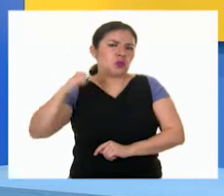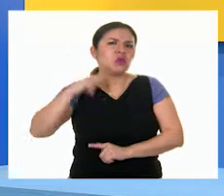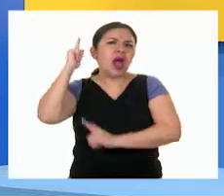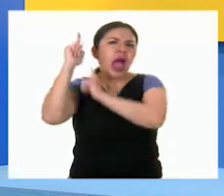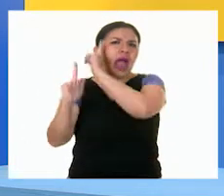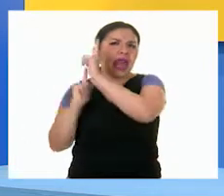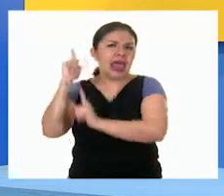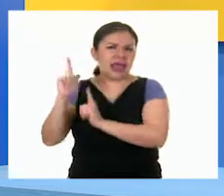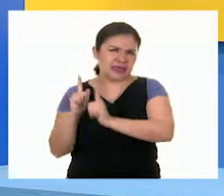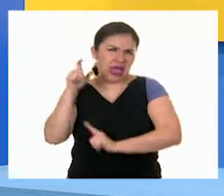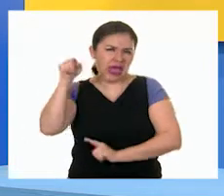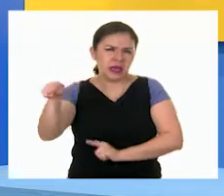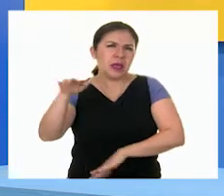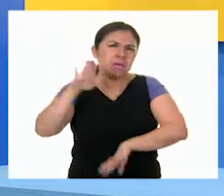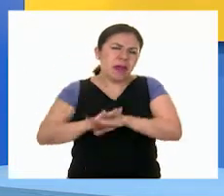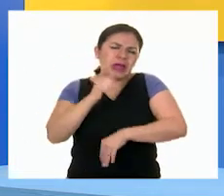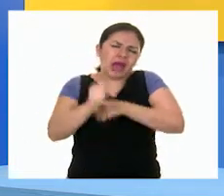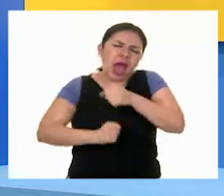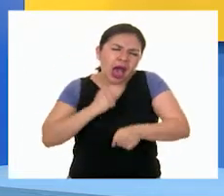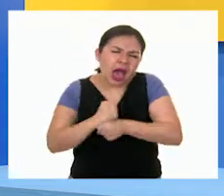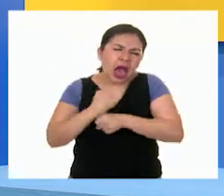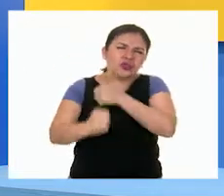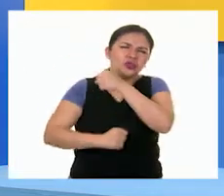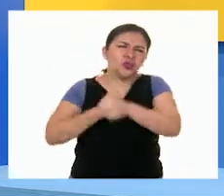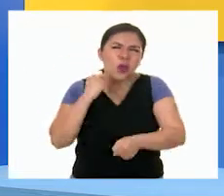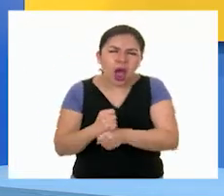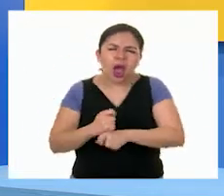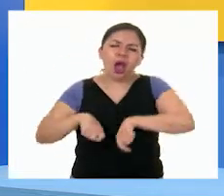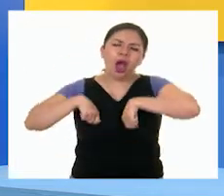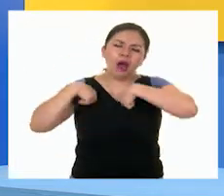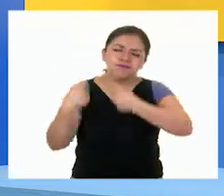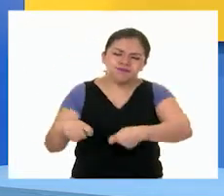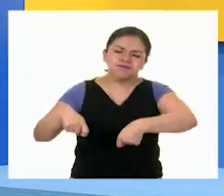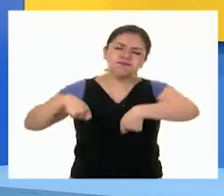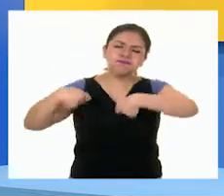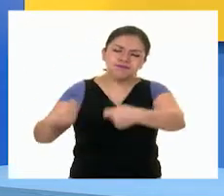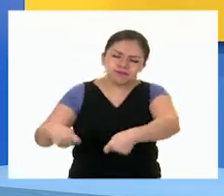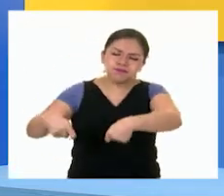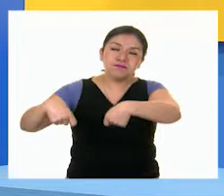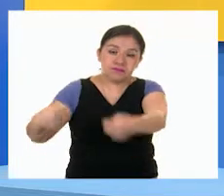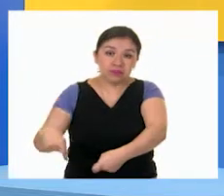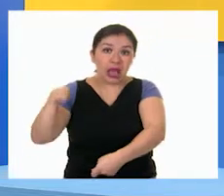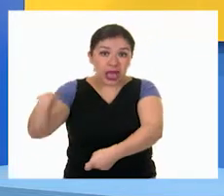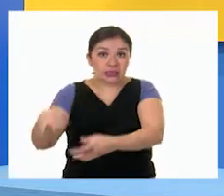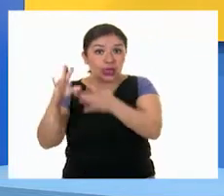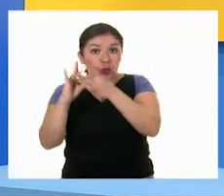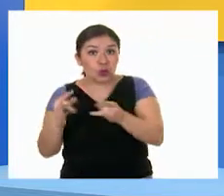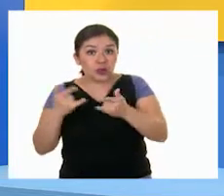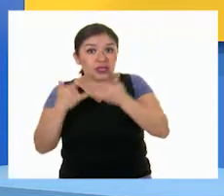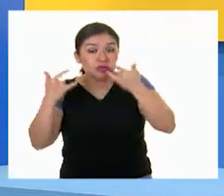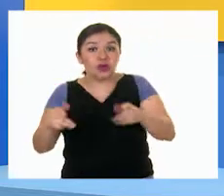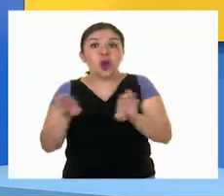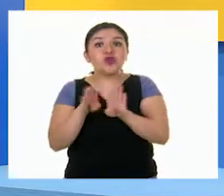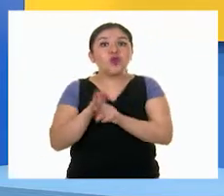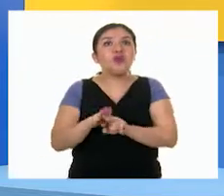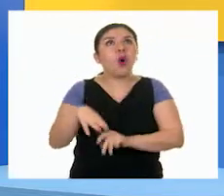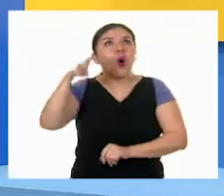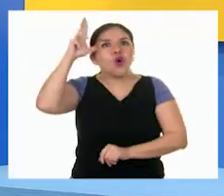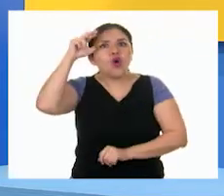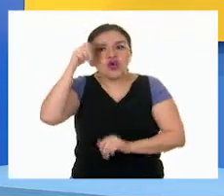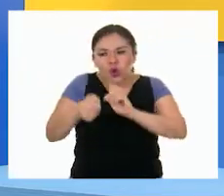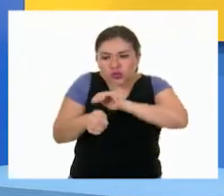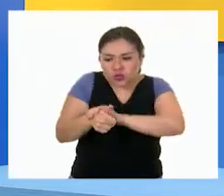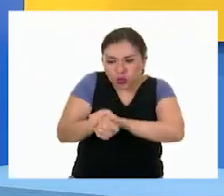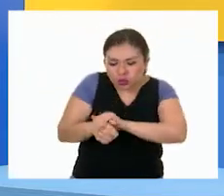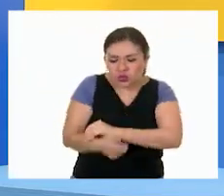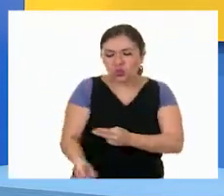clásica. Durante siglos, generación tras generación, estas fábulas, como La liebre y la tortuga,